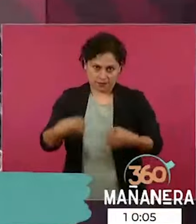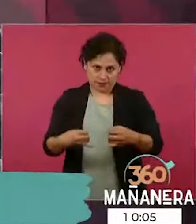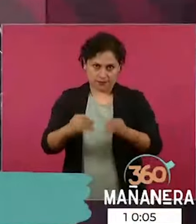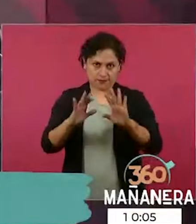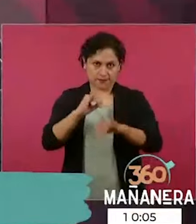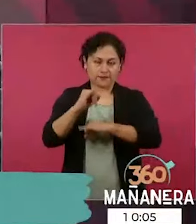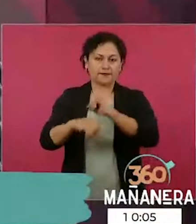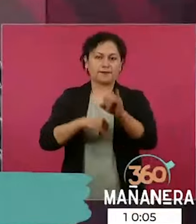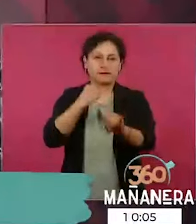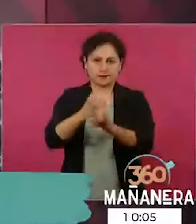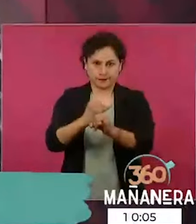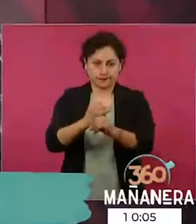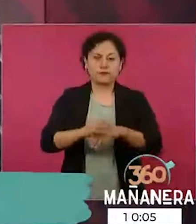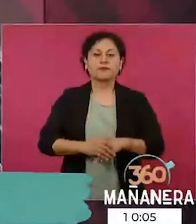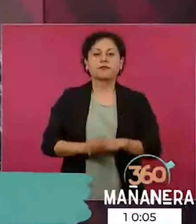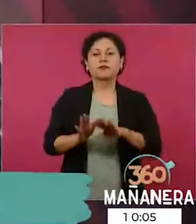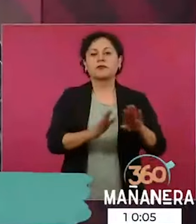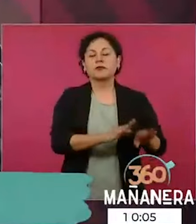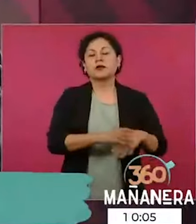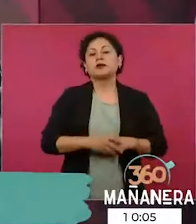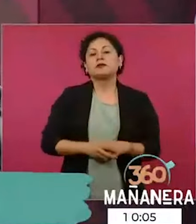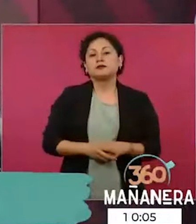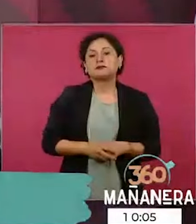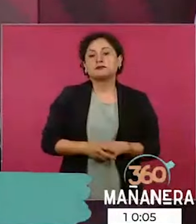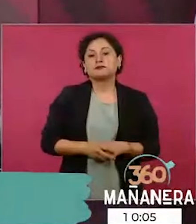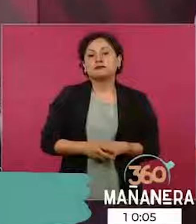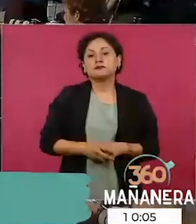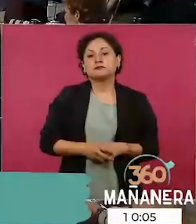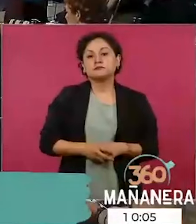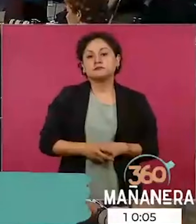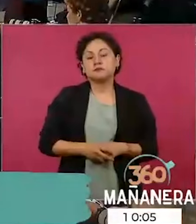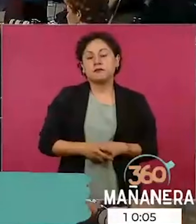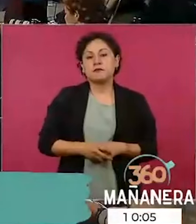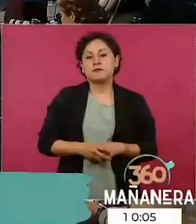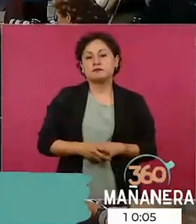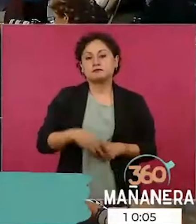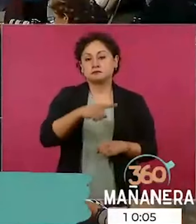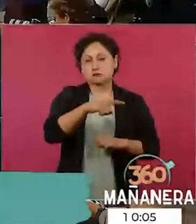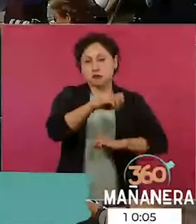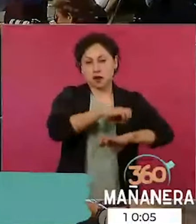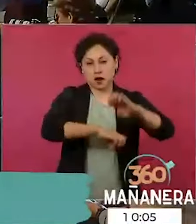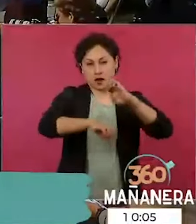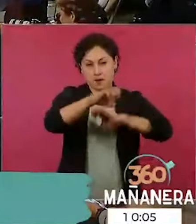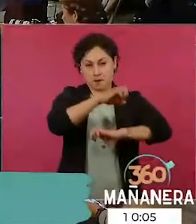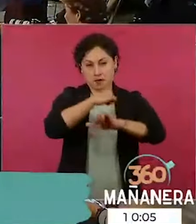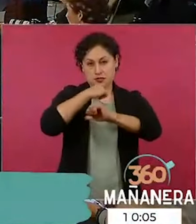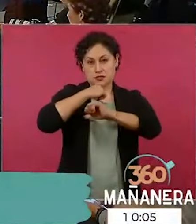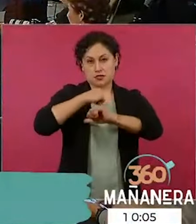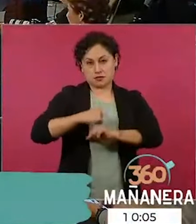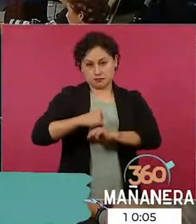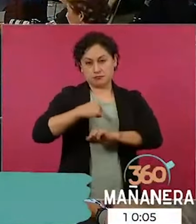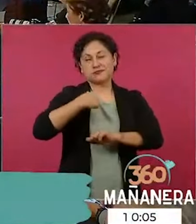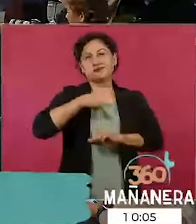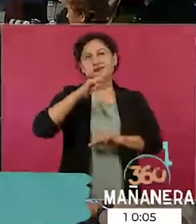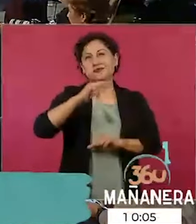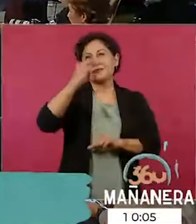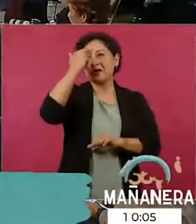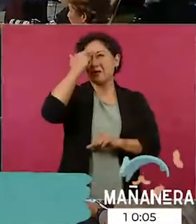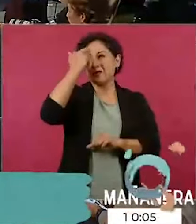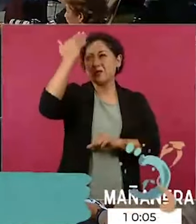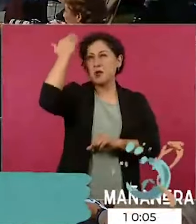eh Cuando hablé con él me acuerdo que fue unos días antes de